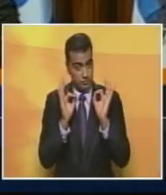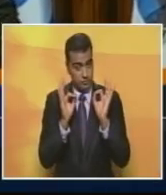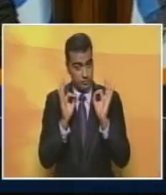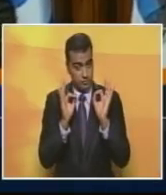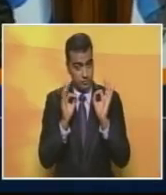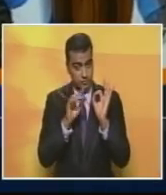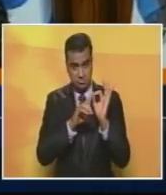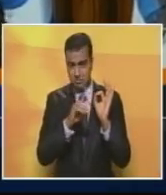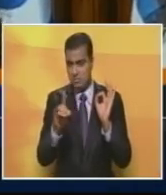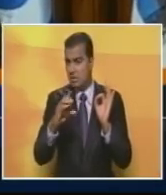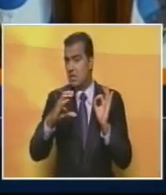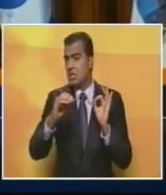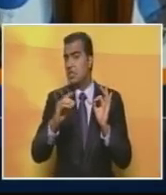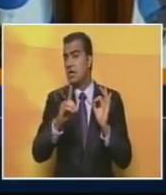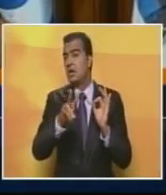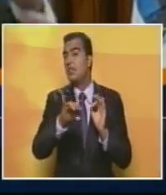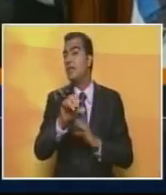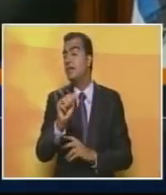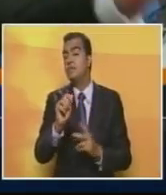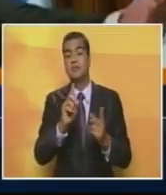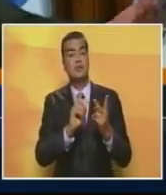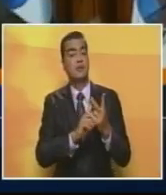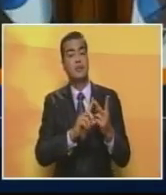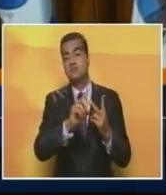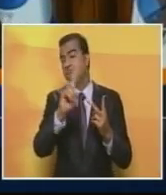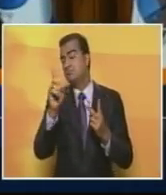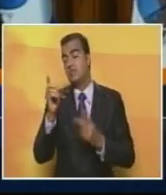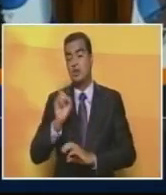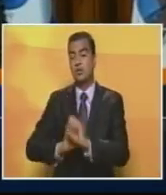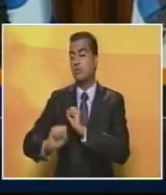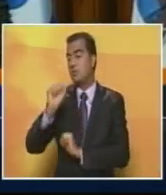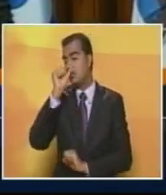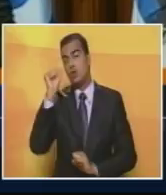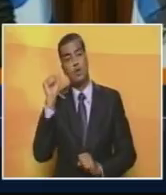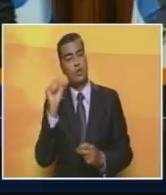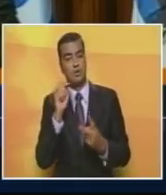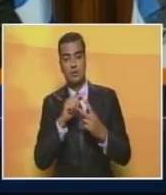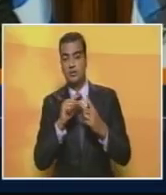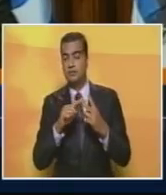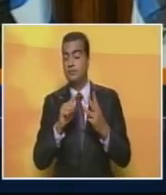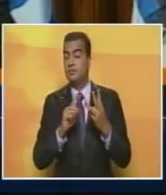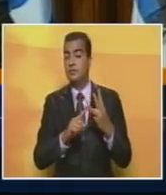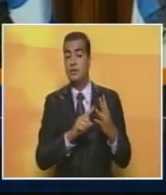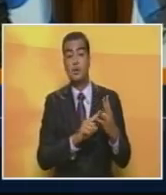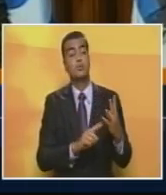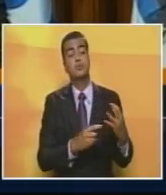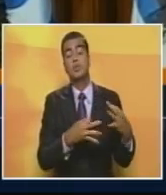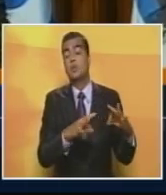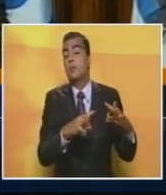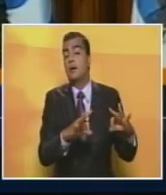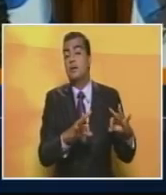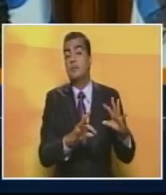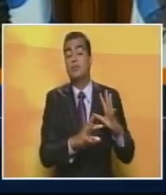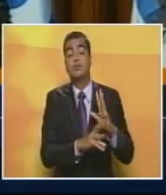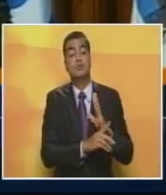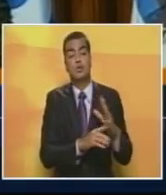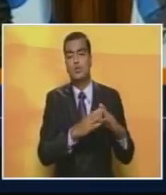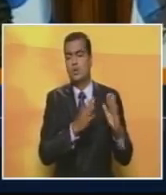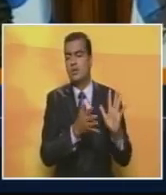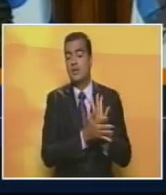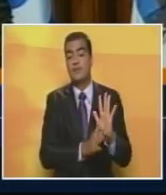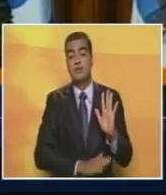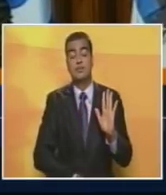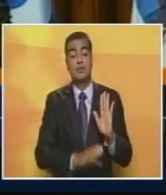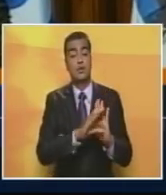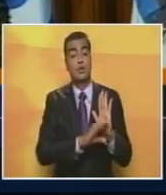a Cadivi-Sencoex, ni el combate a drogas, ni delitos que tienen que ver con todo lo que establece